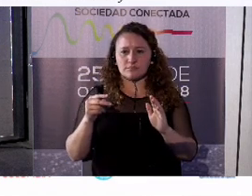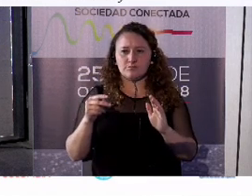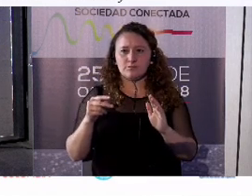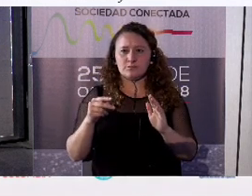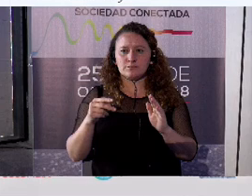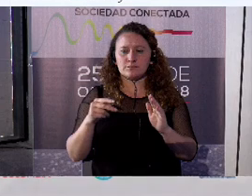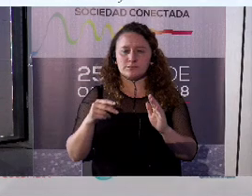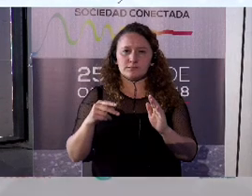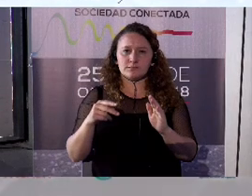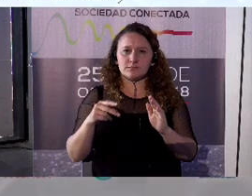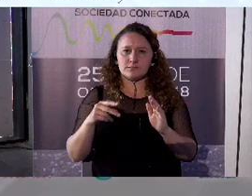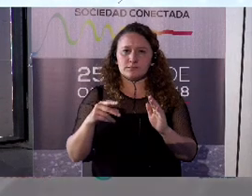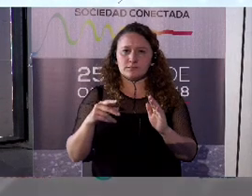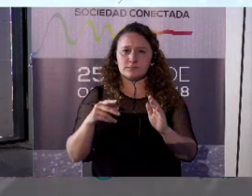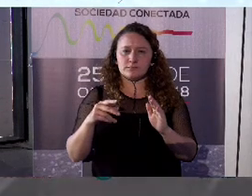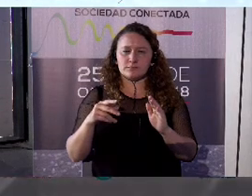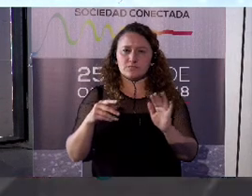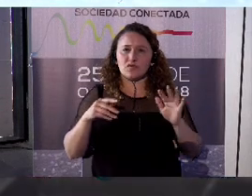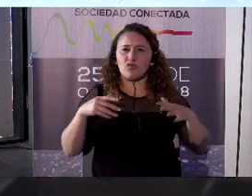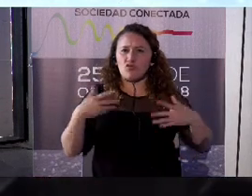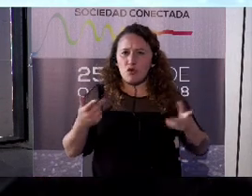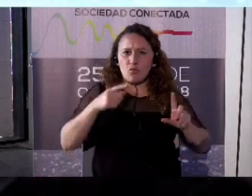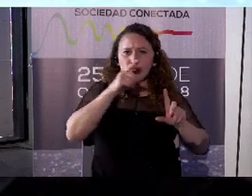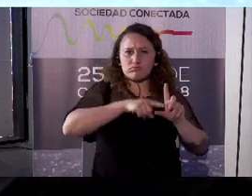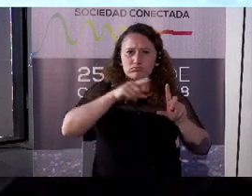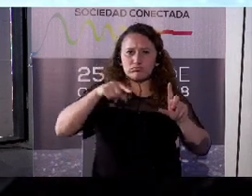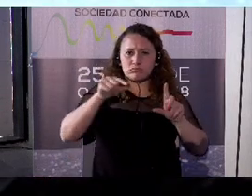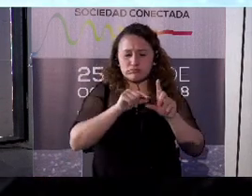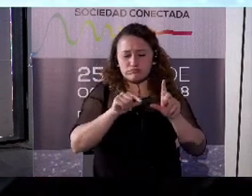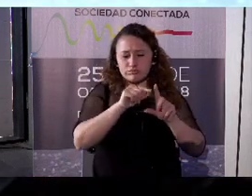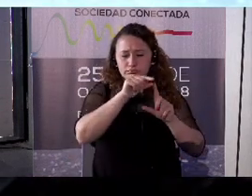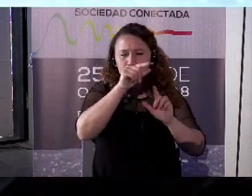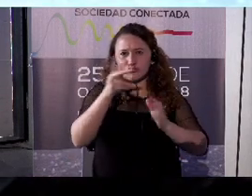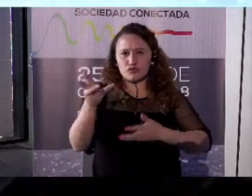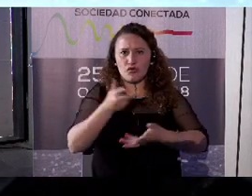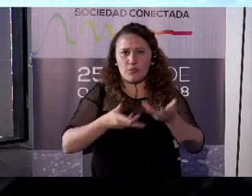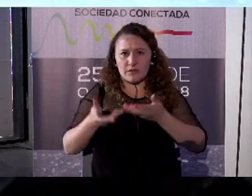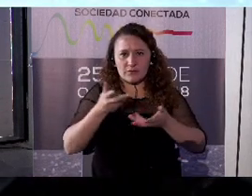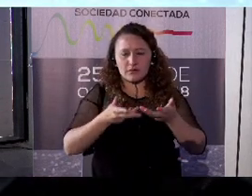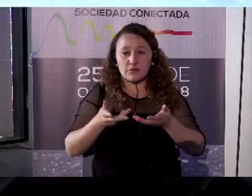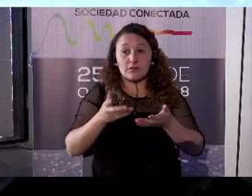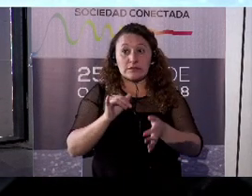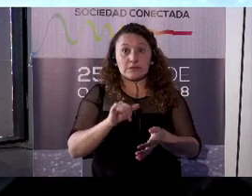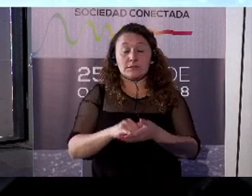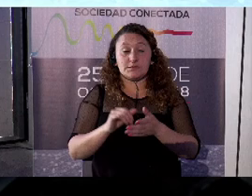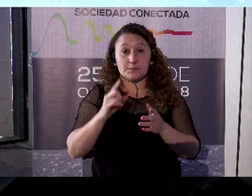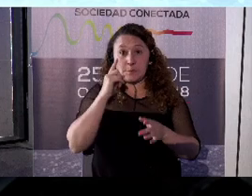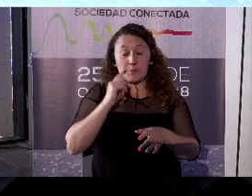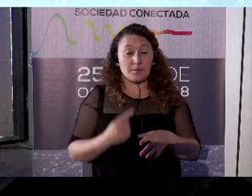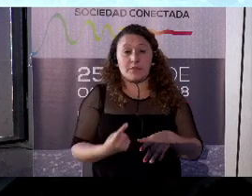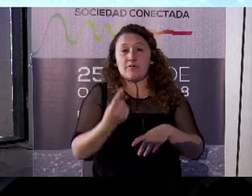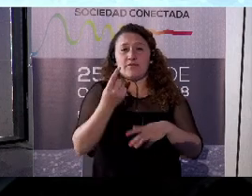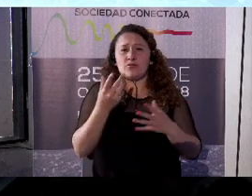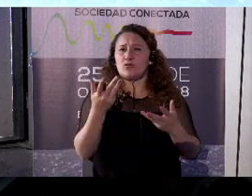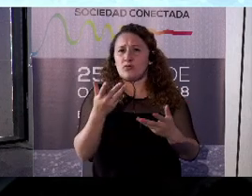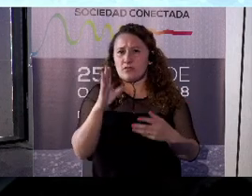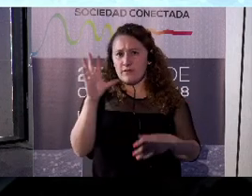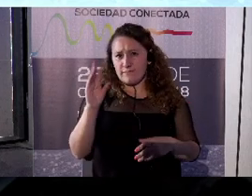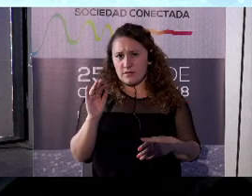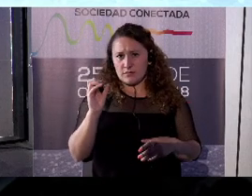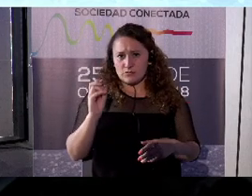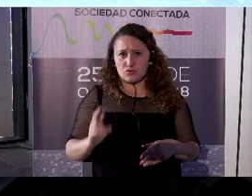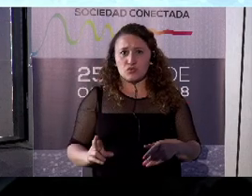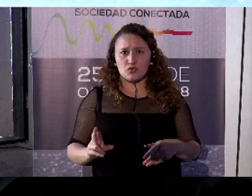técnicas sobre compartir espectro y lanz la primera versión en suráfrica y